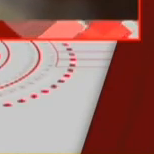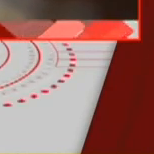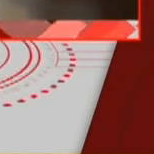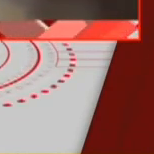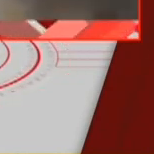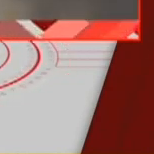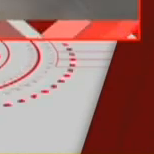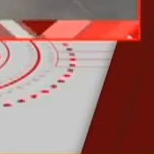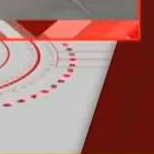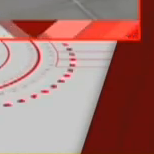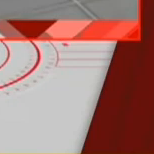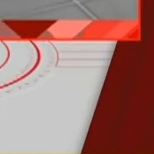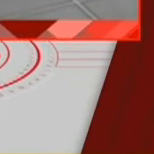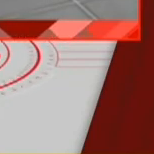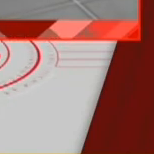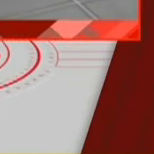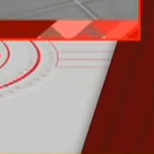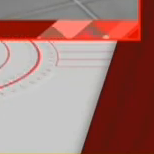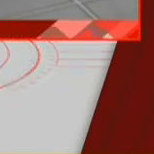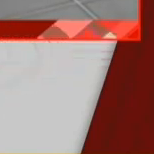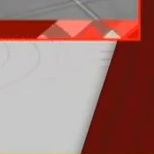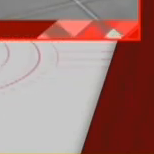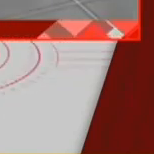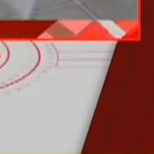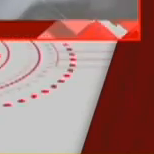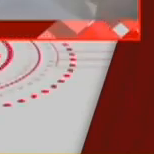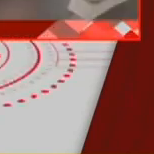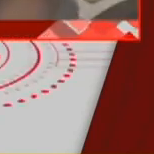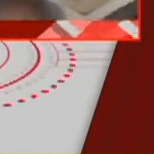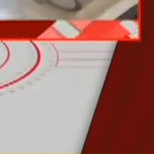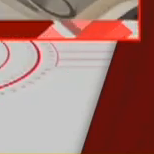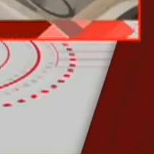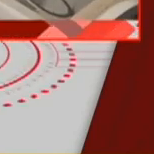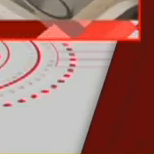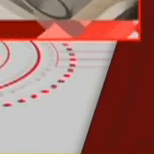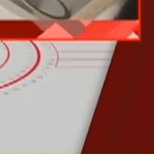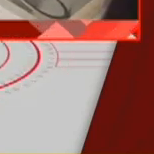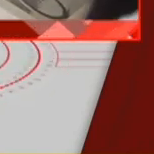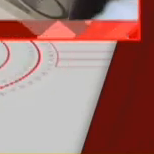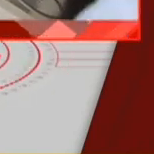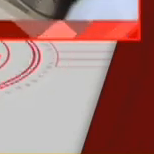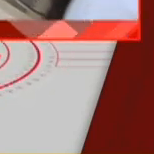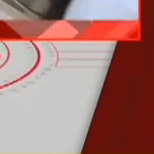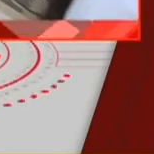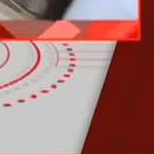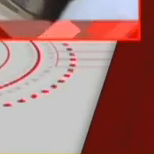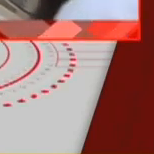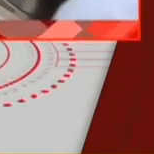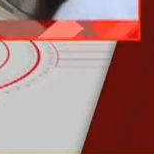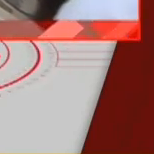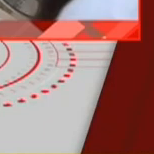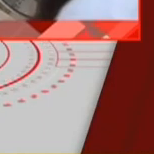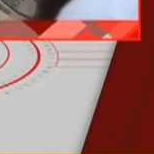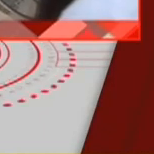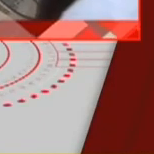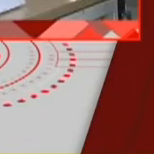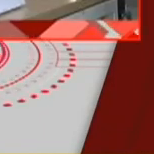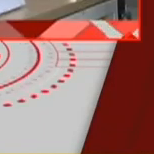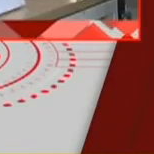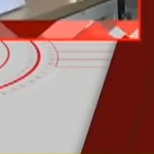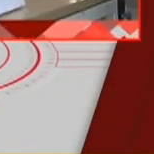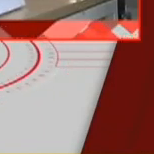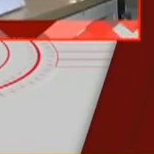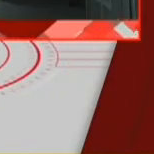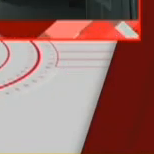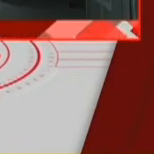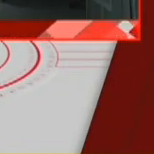solo el gobierno, los ciudadanos han tomado a lo largo de la historia de México, y hay, bueno, información de la que uno